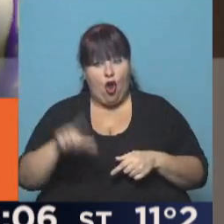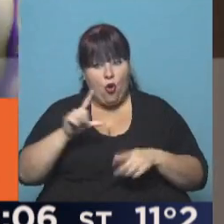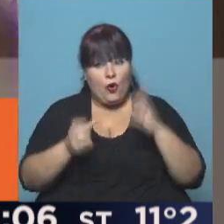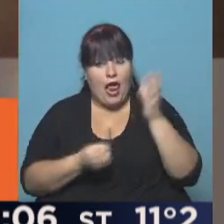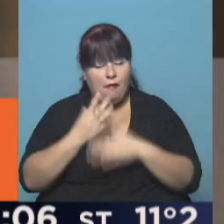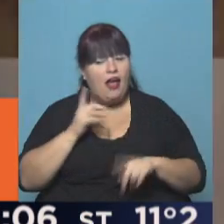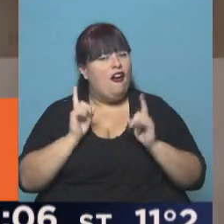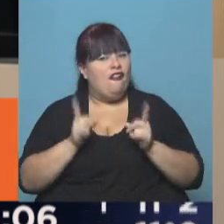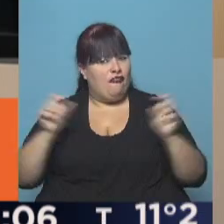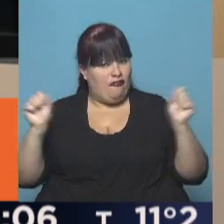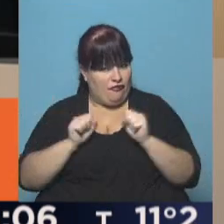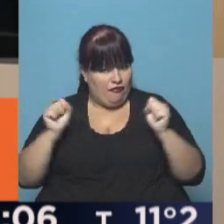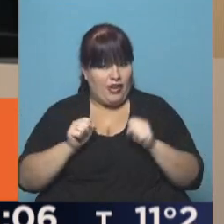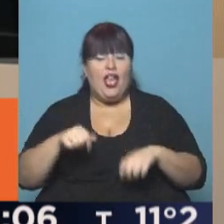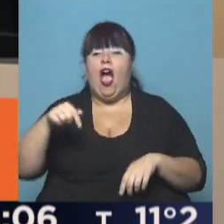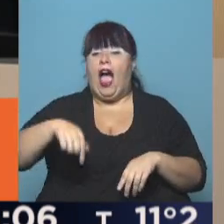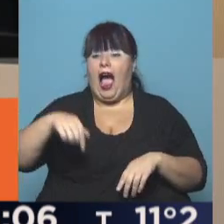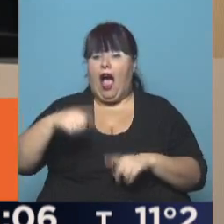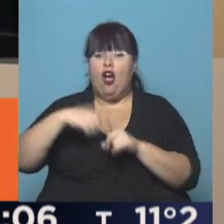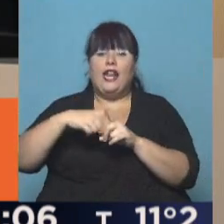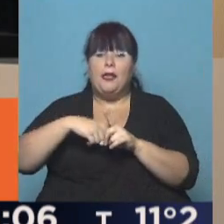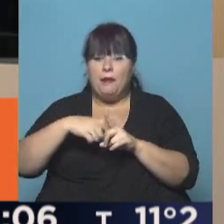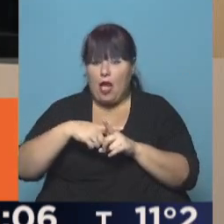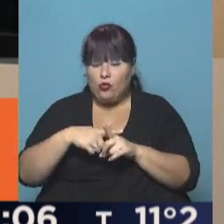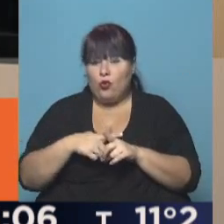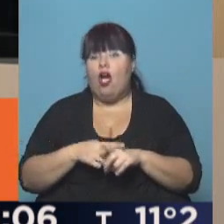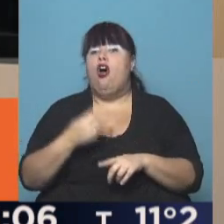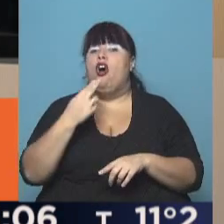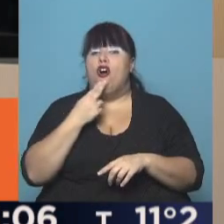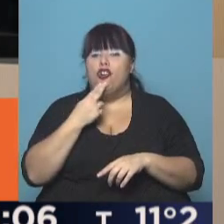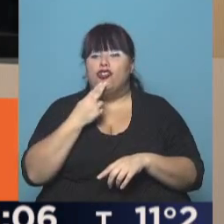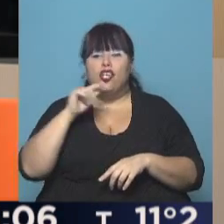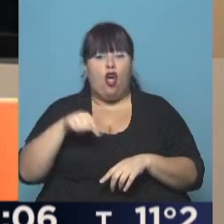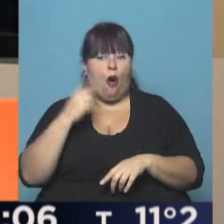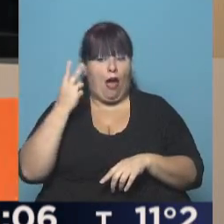lunes va a seguir frío y en este momento la temperatura ya es de